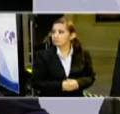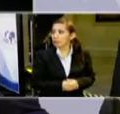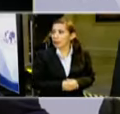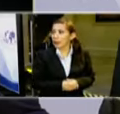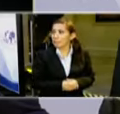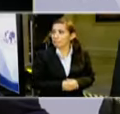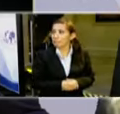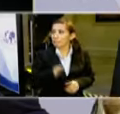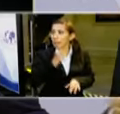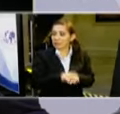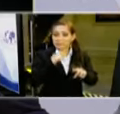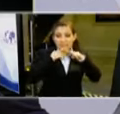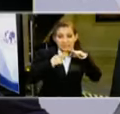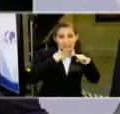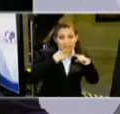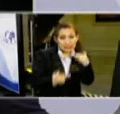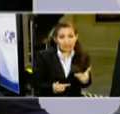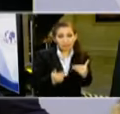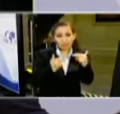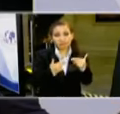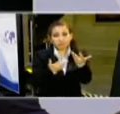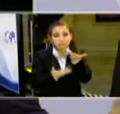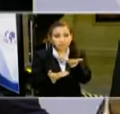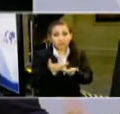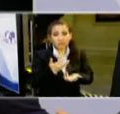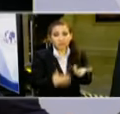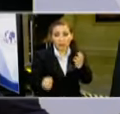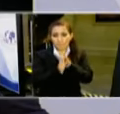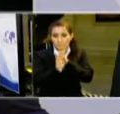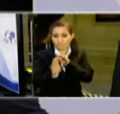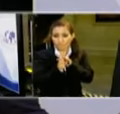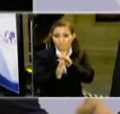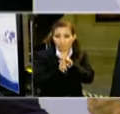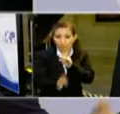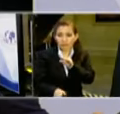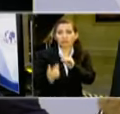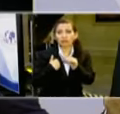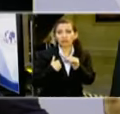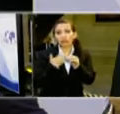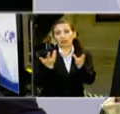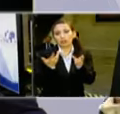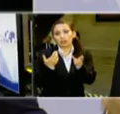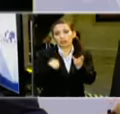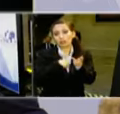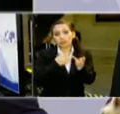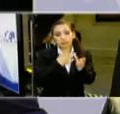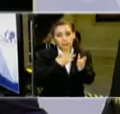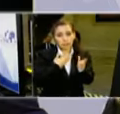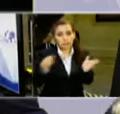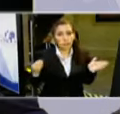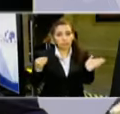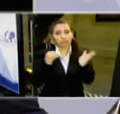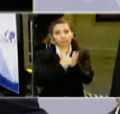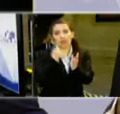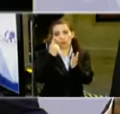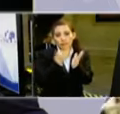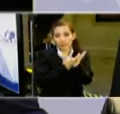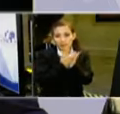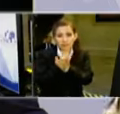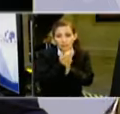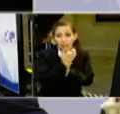la negociación en migración, lo que tenemos es que establecer una